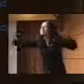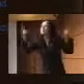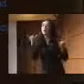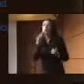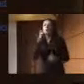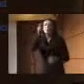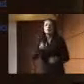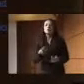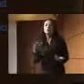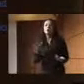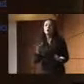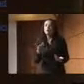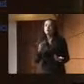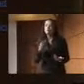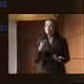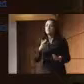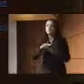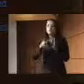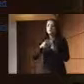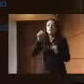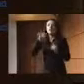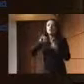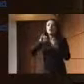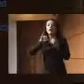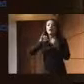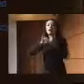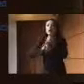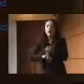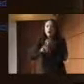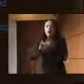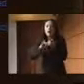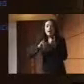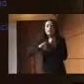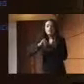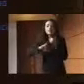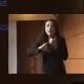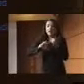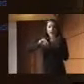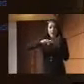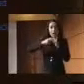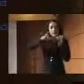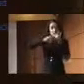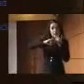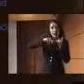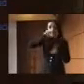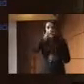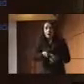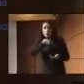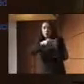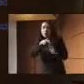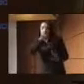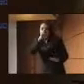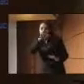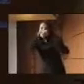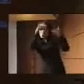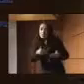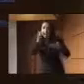con VIH-Sida son o no personas con discapacidad. Bueno, pues esos son debates que se van a seguir teniendo. Durante